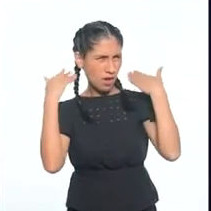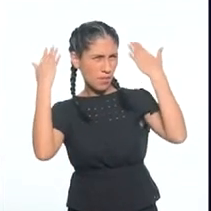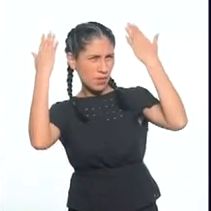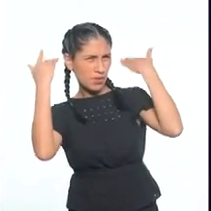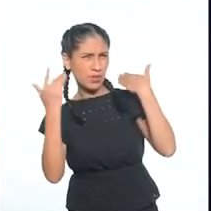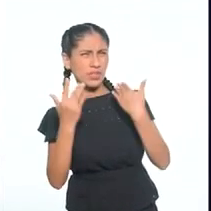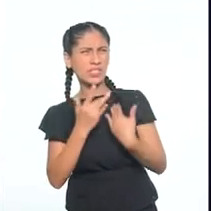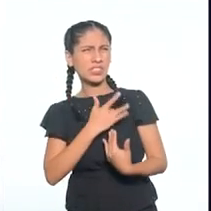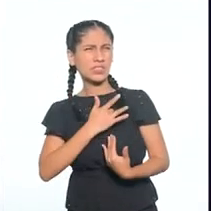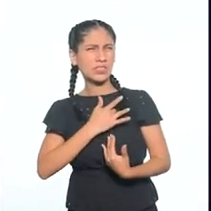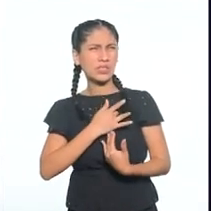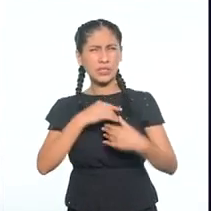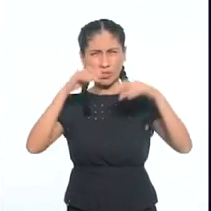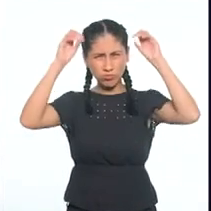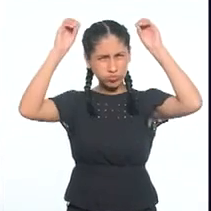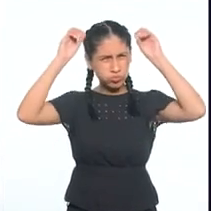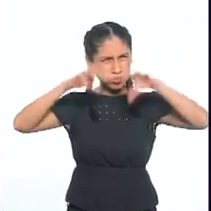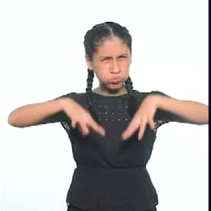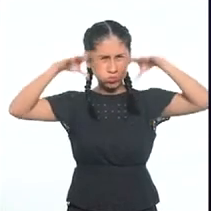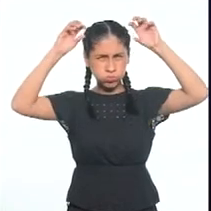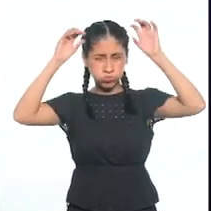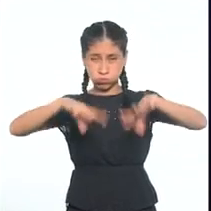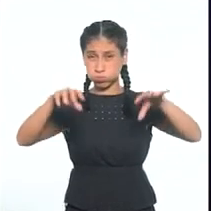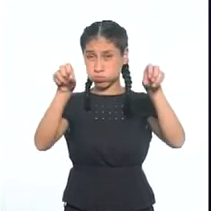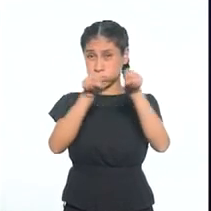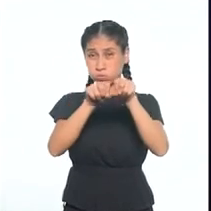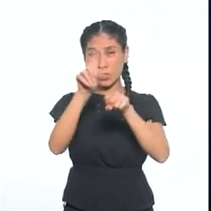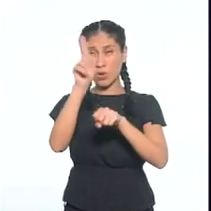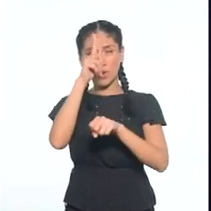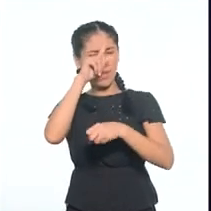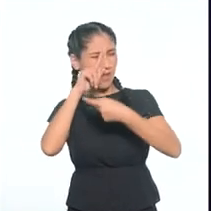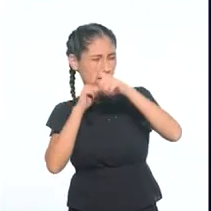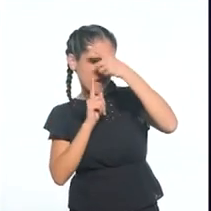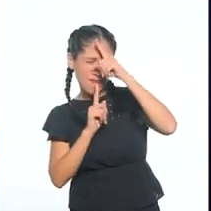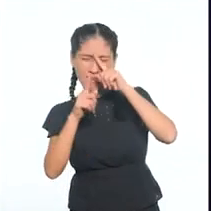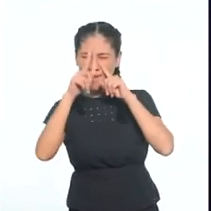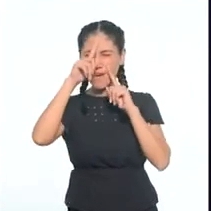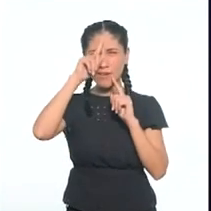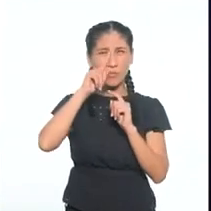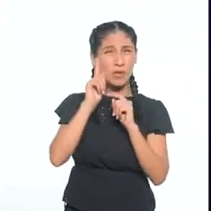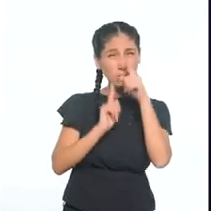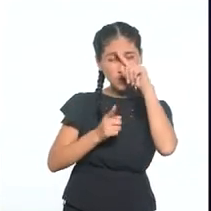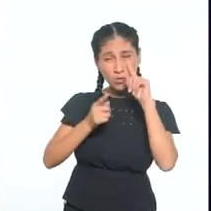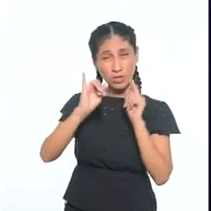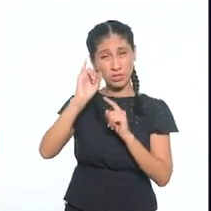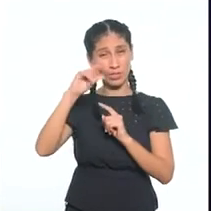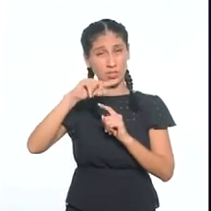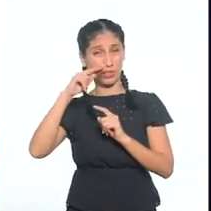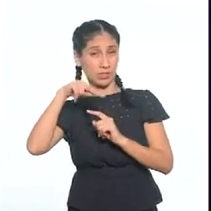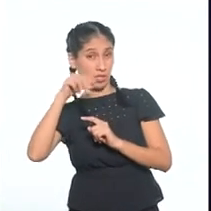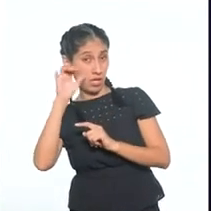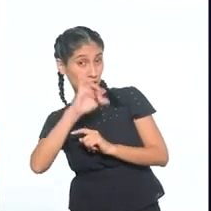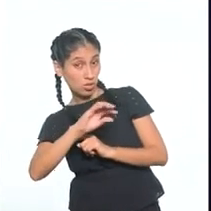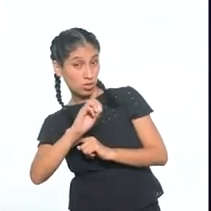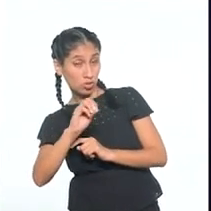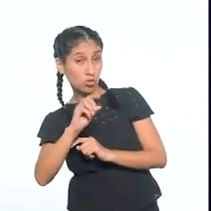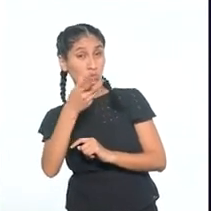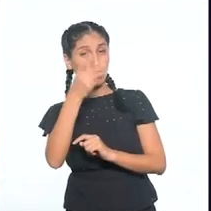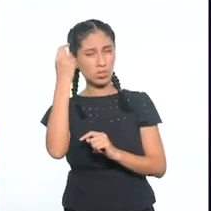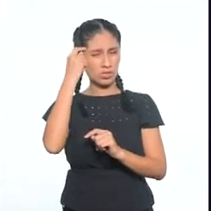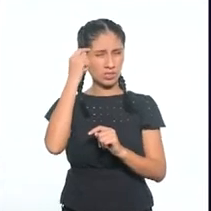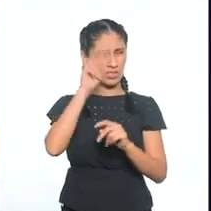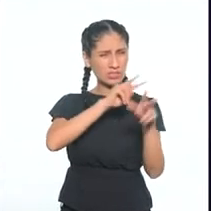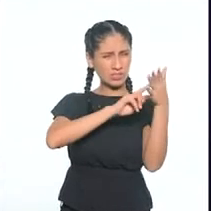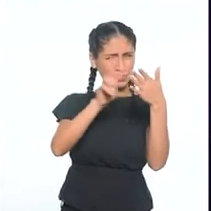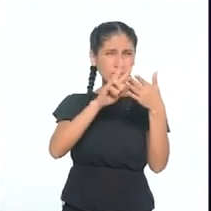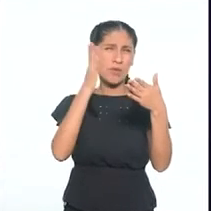sintió que caían gruesas gotas como de lágrimas lloras ignacio lo hace llorar a usted el